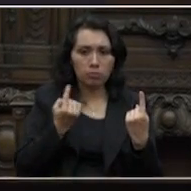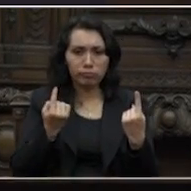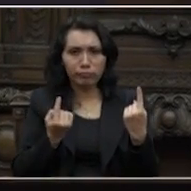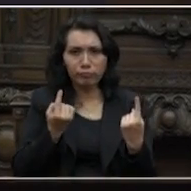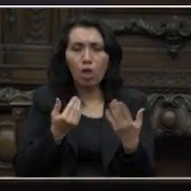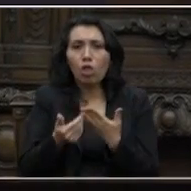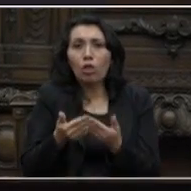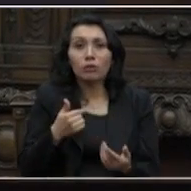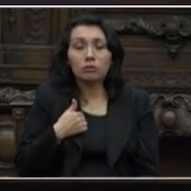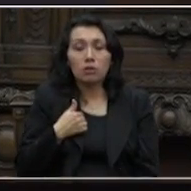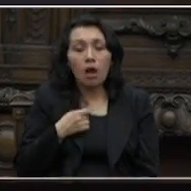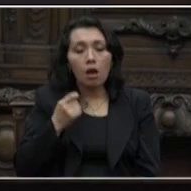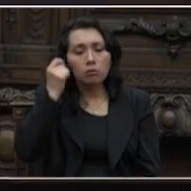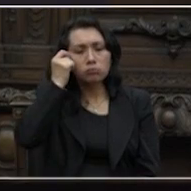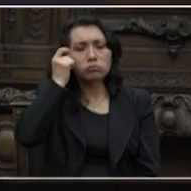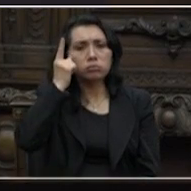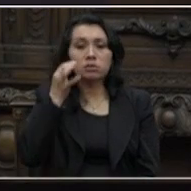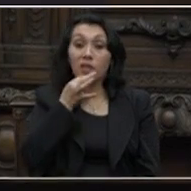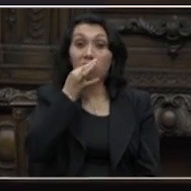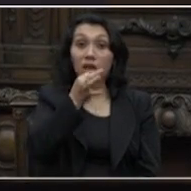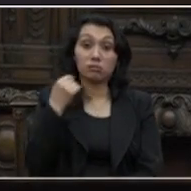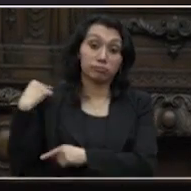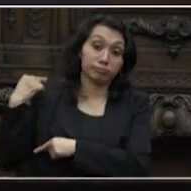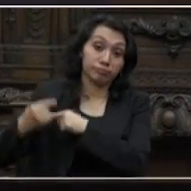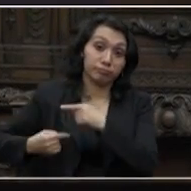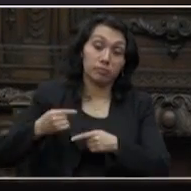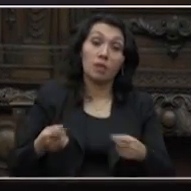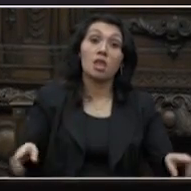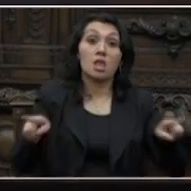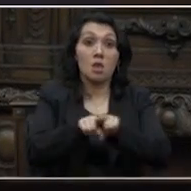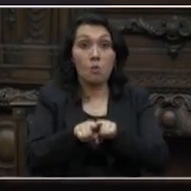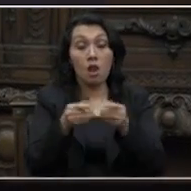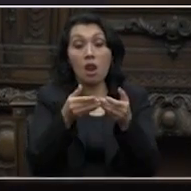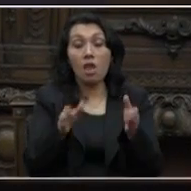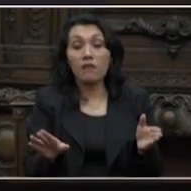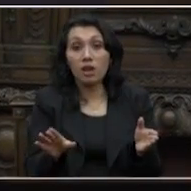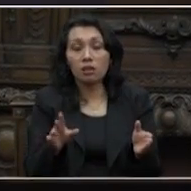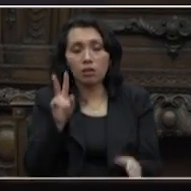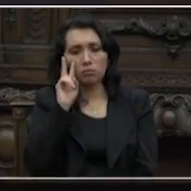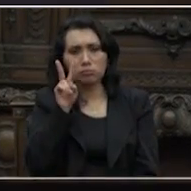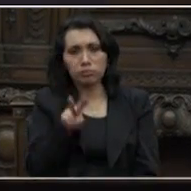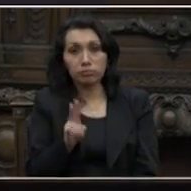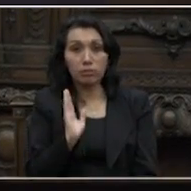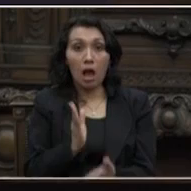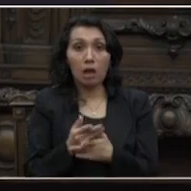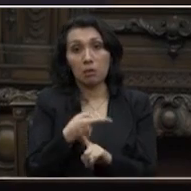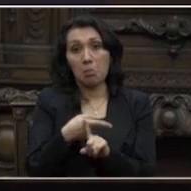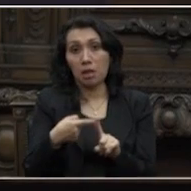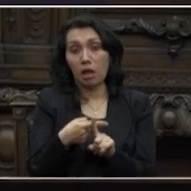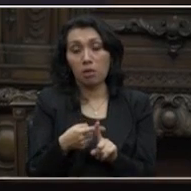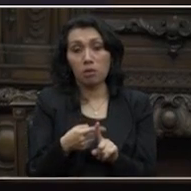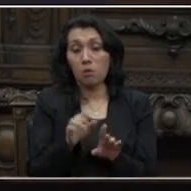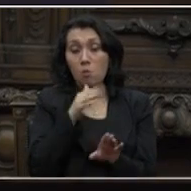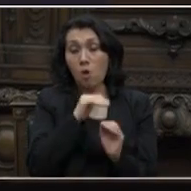Y nos permitió decir históricamente que la igualdad y la libertad quedaron hasta la mitad.